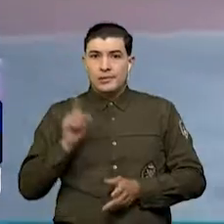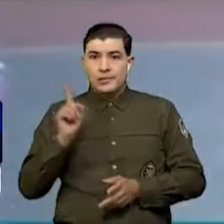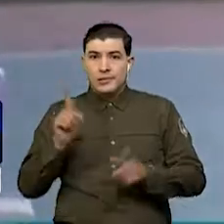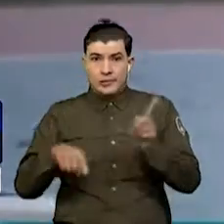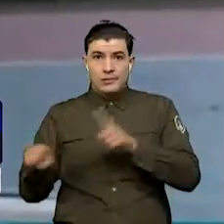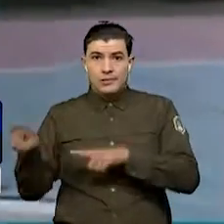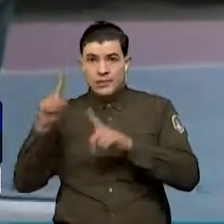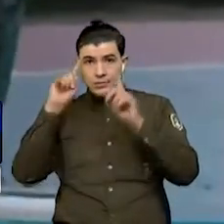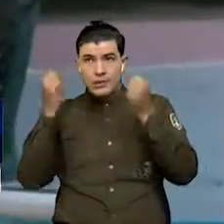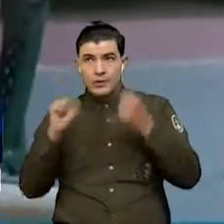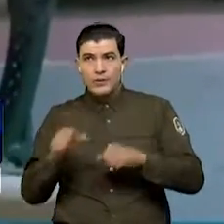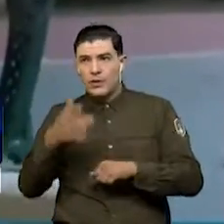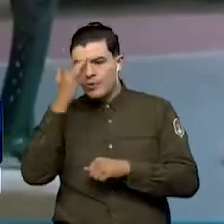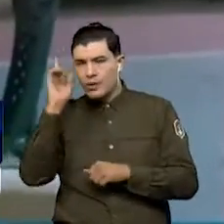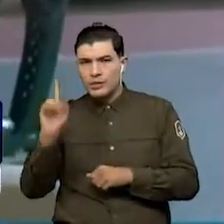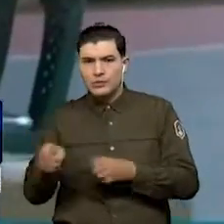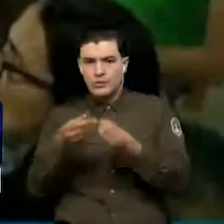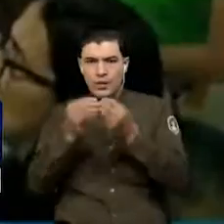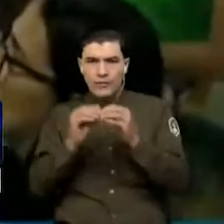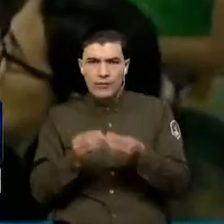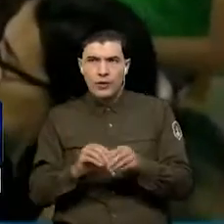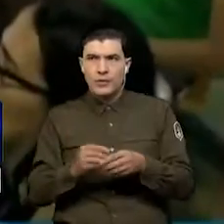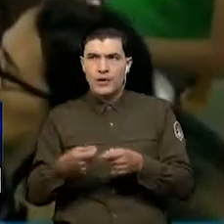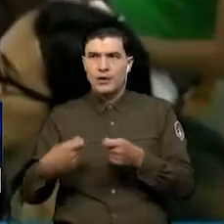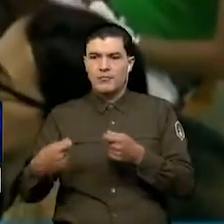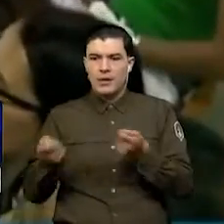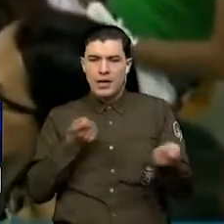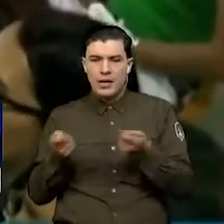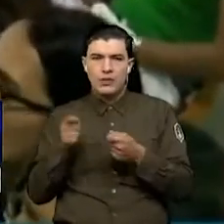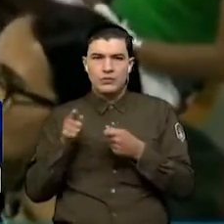permanecen varias preocupaciones en torno a la forma en la que se